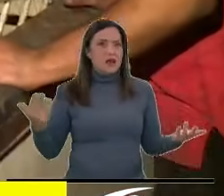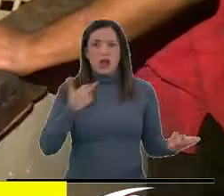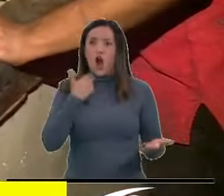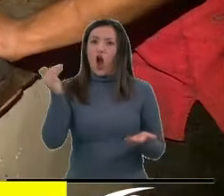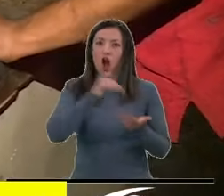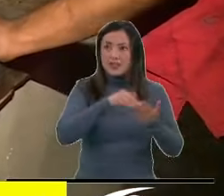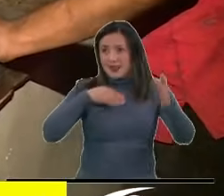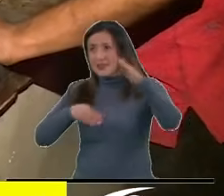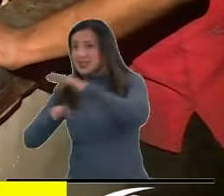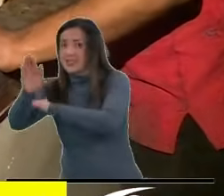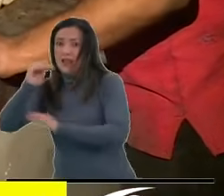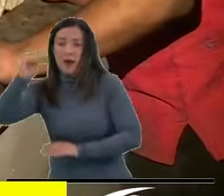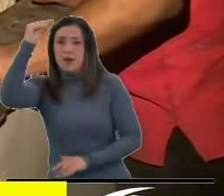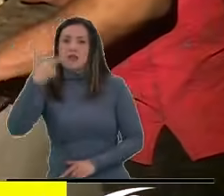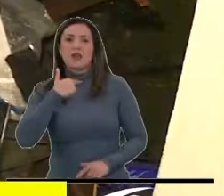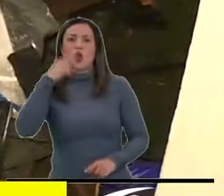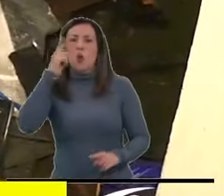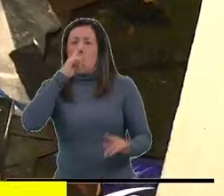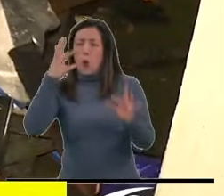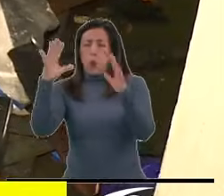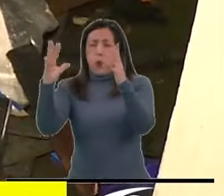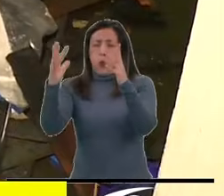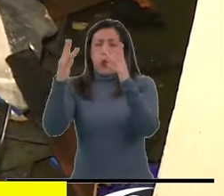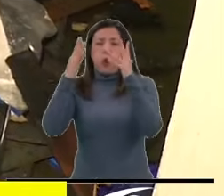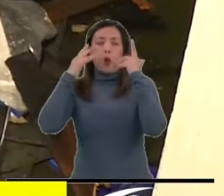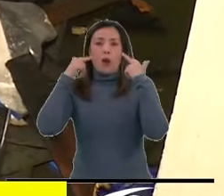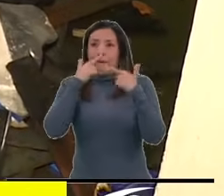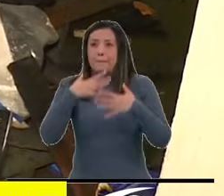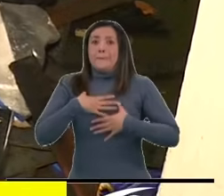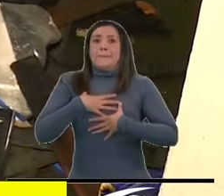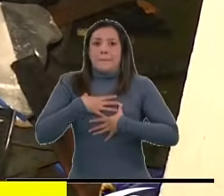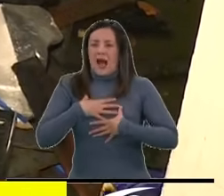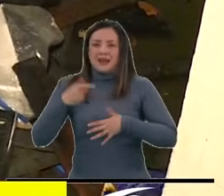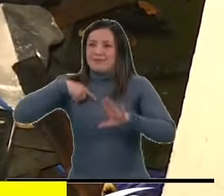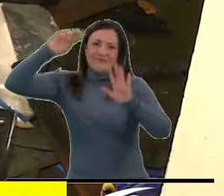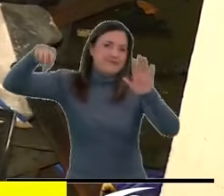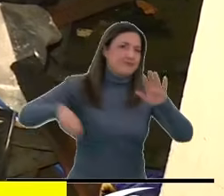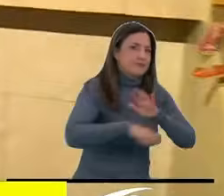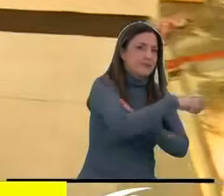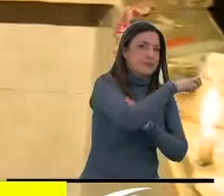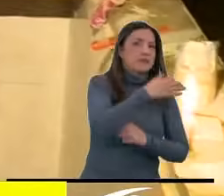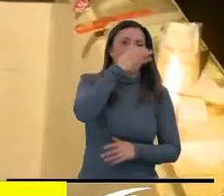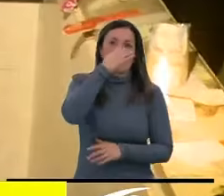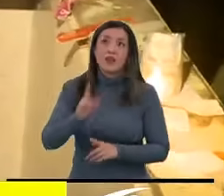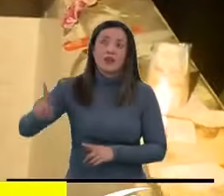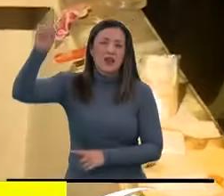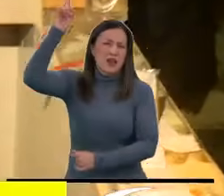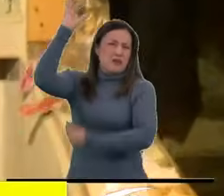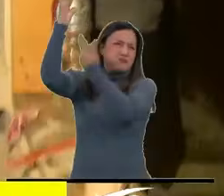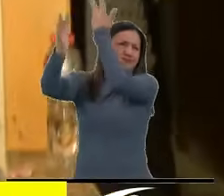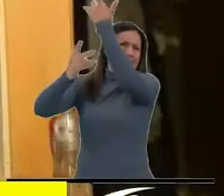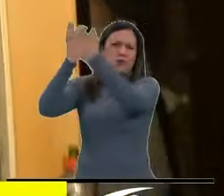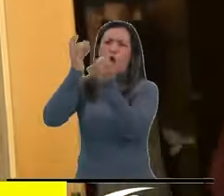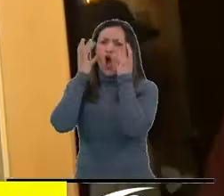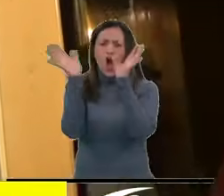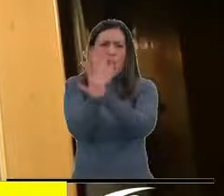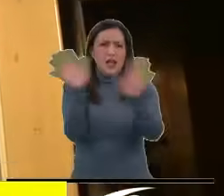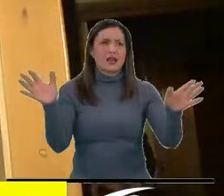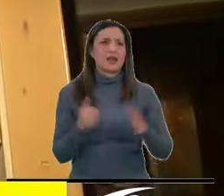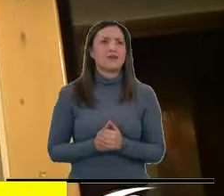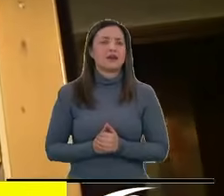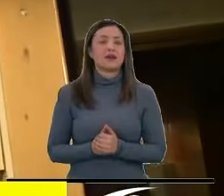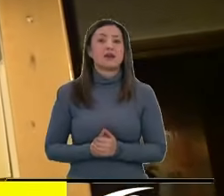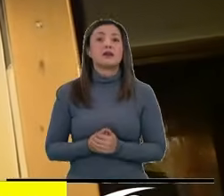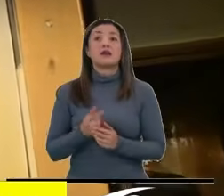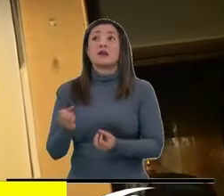nuevo al apartamento porque ya el humo nos ahogó y nos tocó salir. Y eso arriba estaba prendido en llama, horrible. Lo que